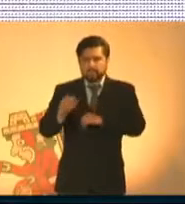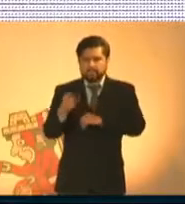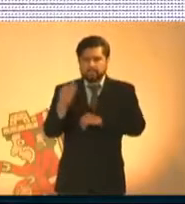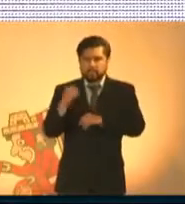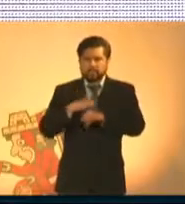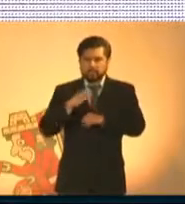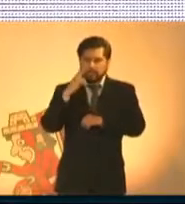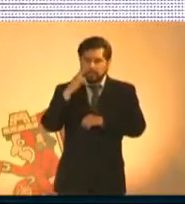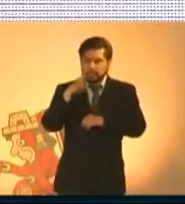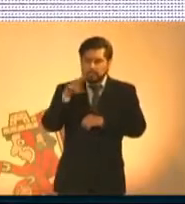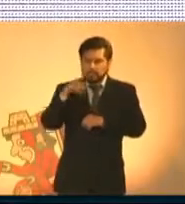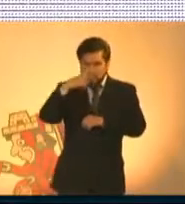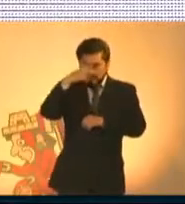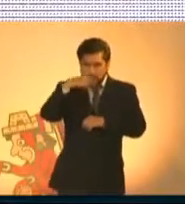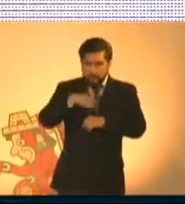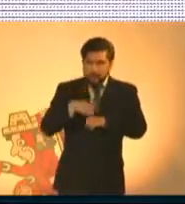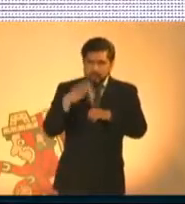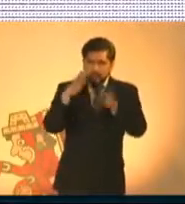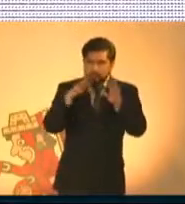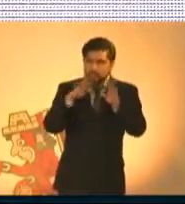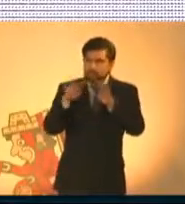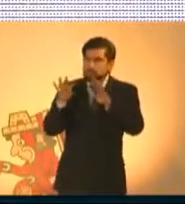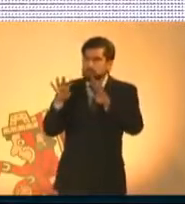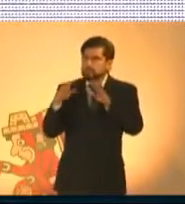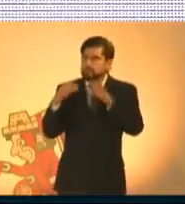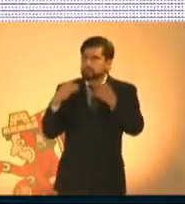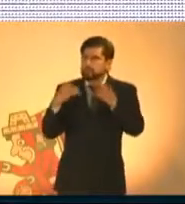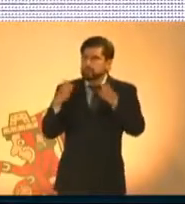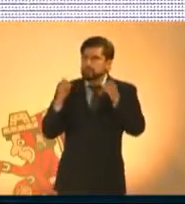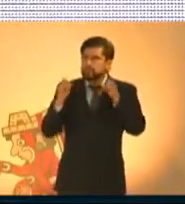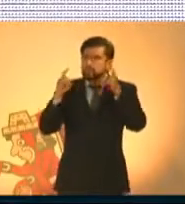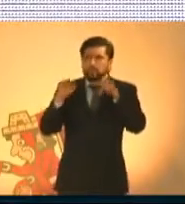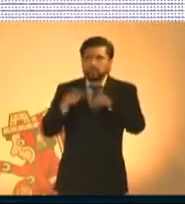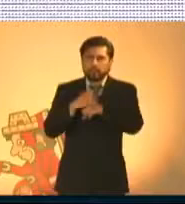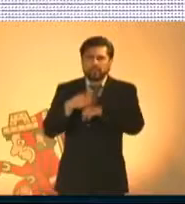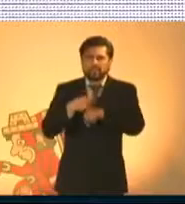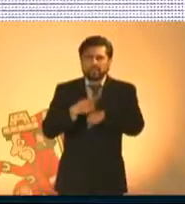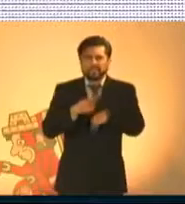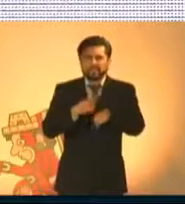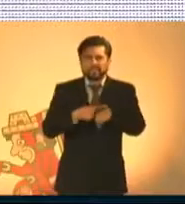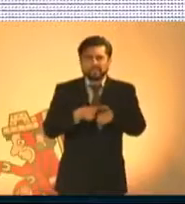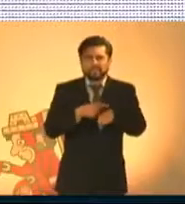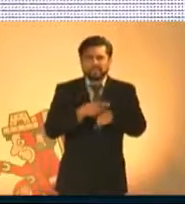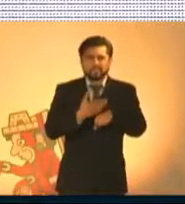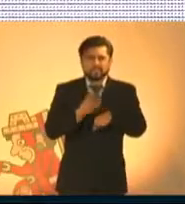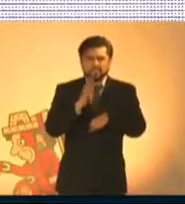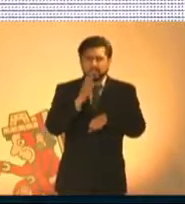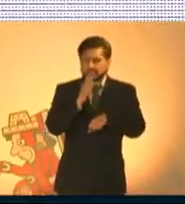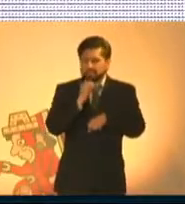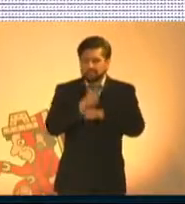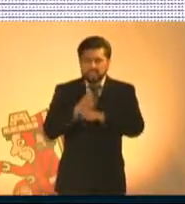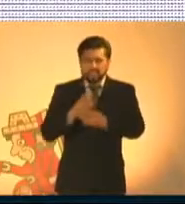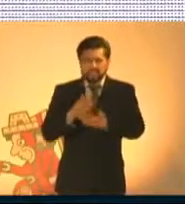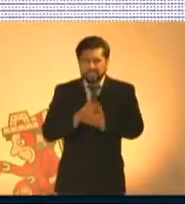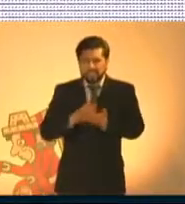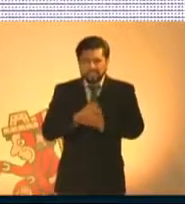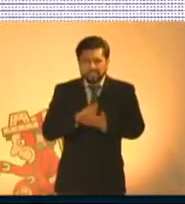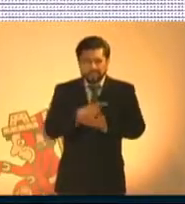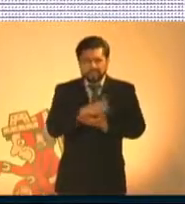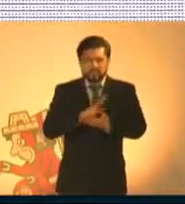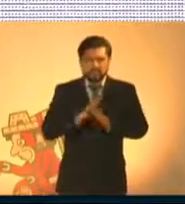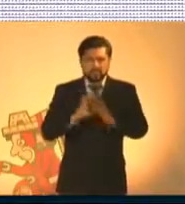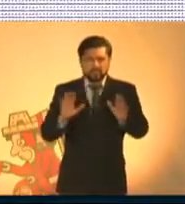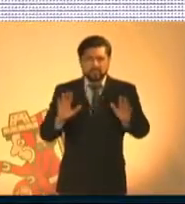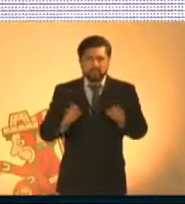deslumbrado porque demás tuve que recorrer el país porque traía una enfermedad que no había manera de curar me la había salido de